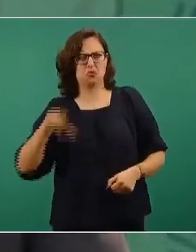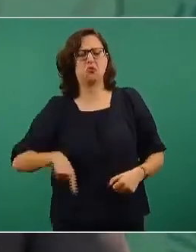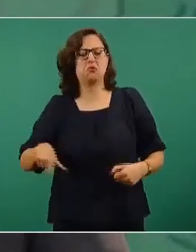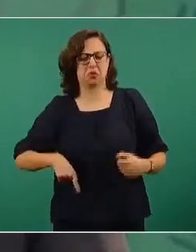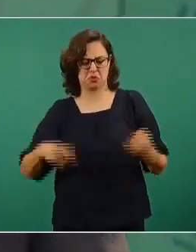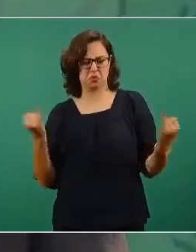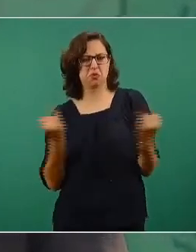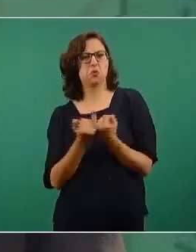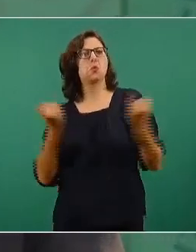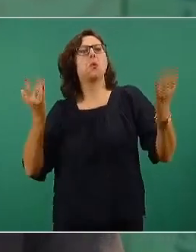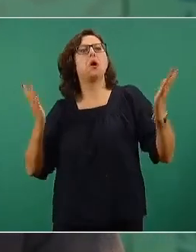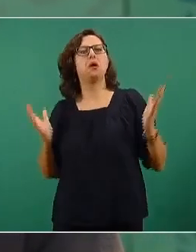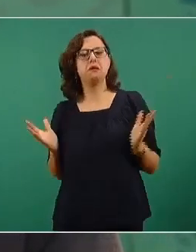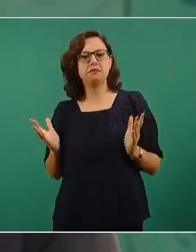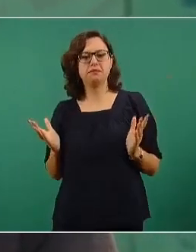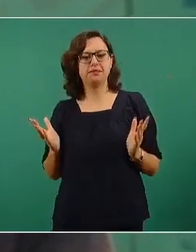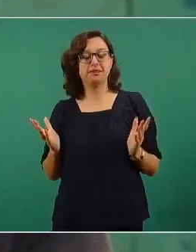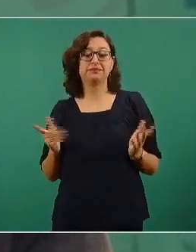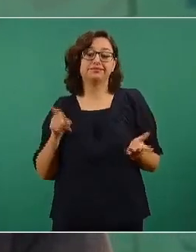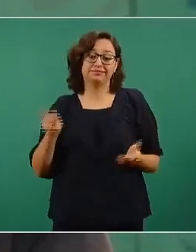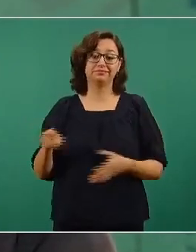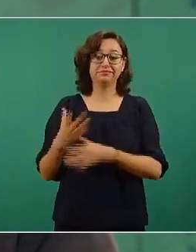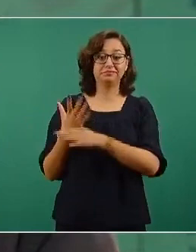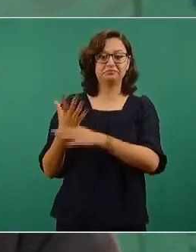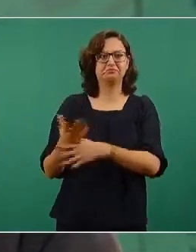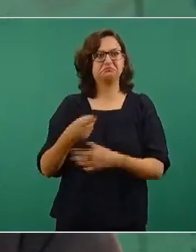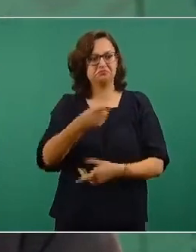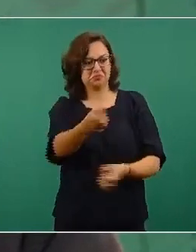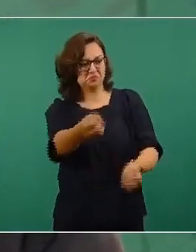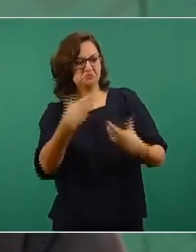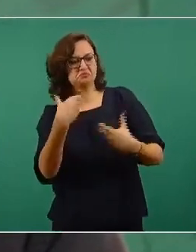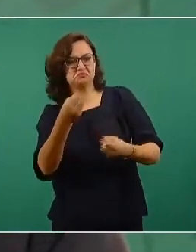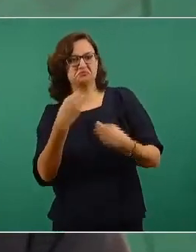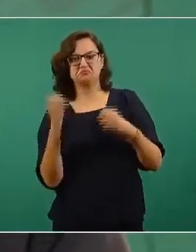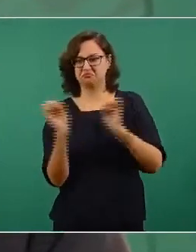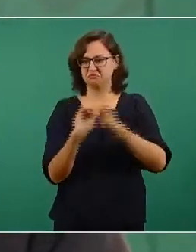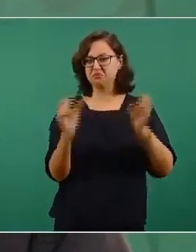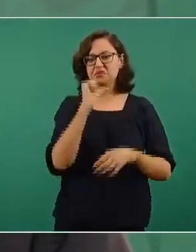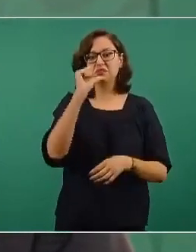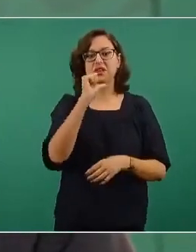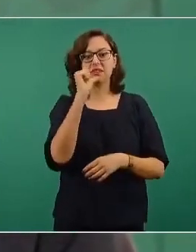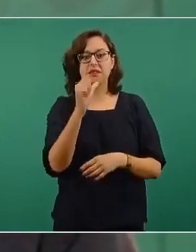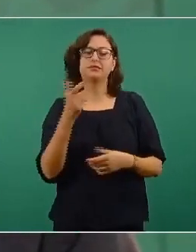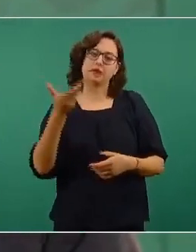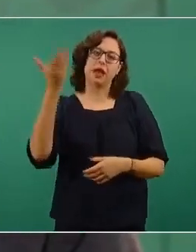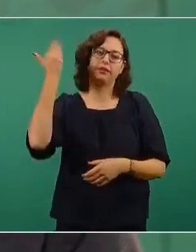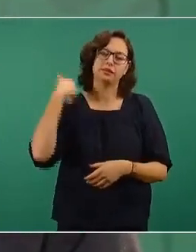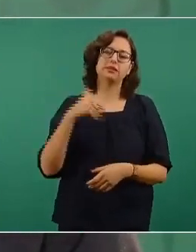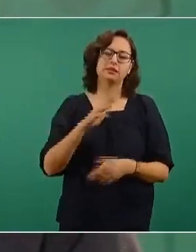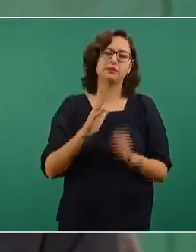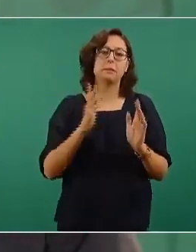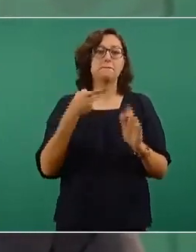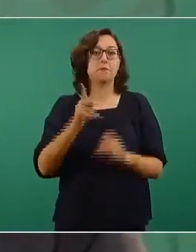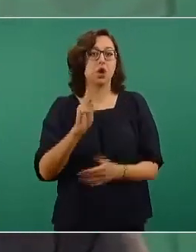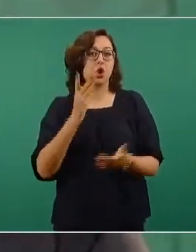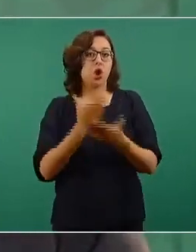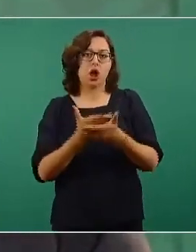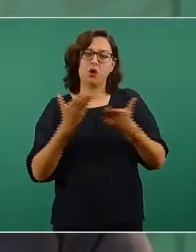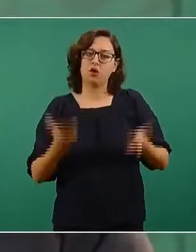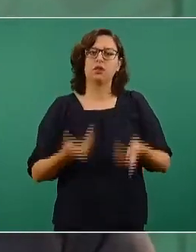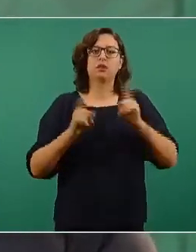y que nunca se preocupaban por el pueblo. Ahora es distinto. Y ellos saben